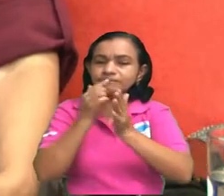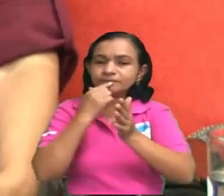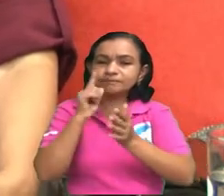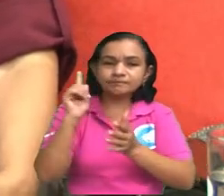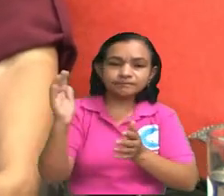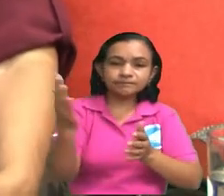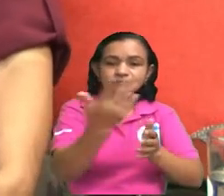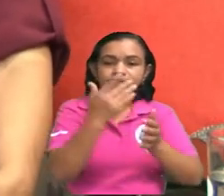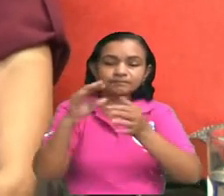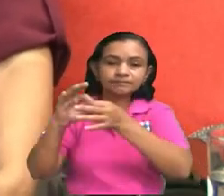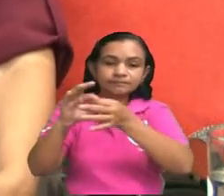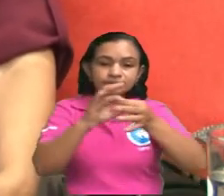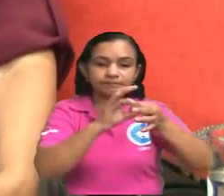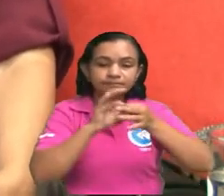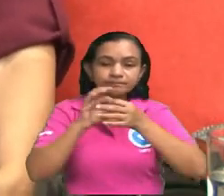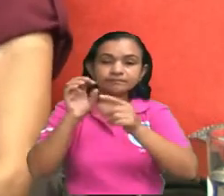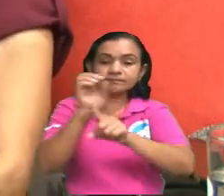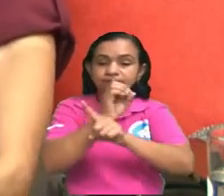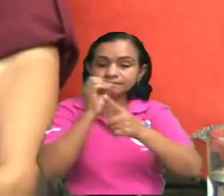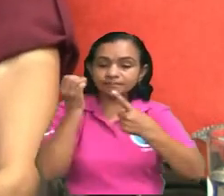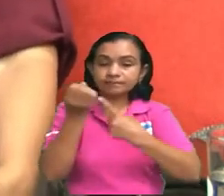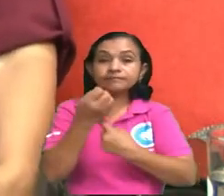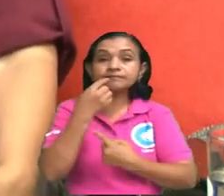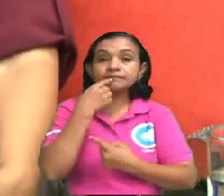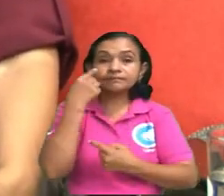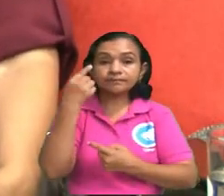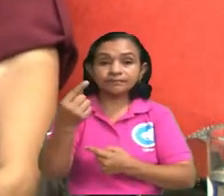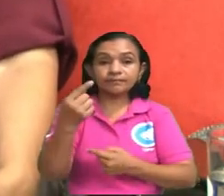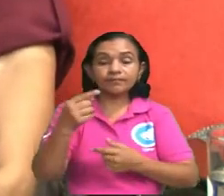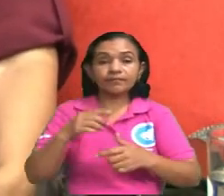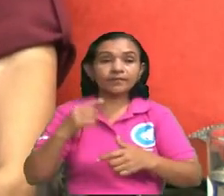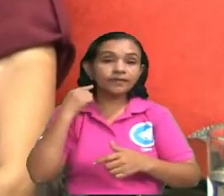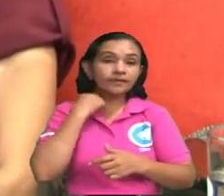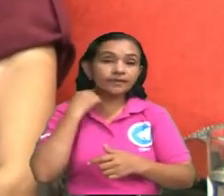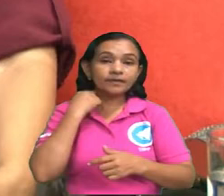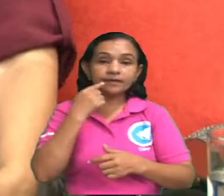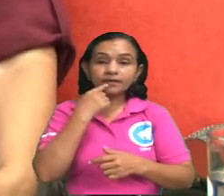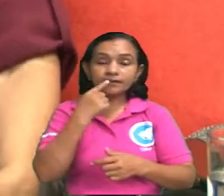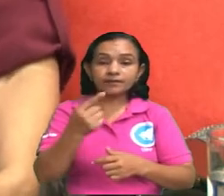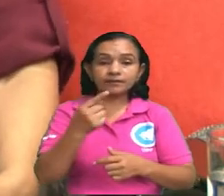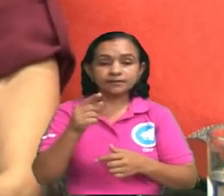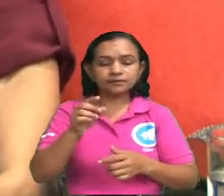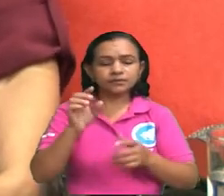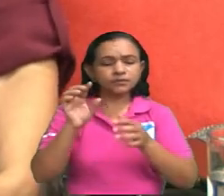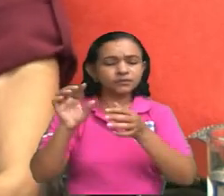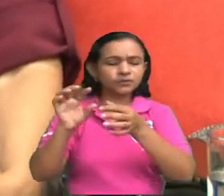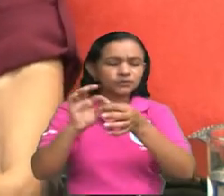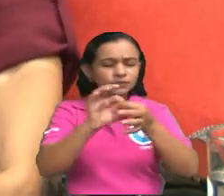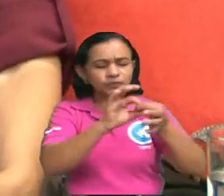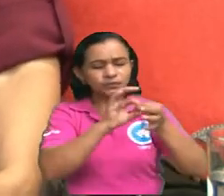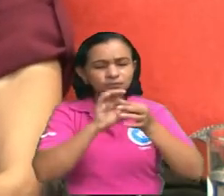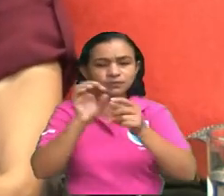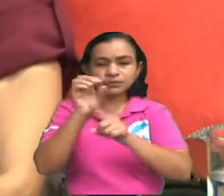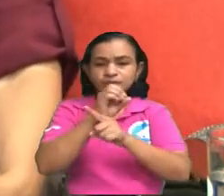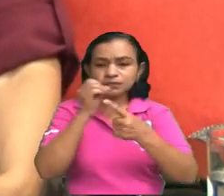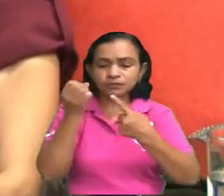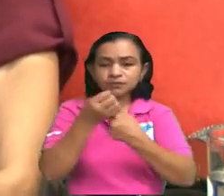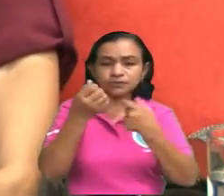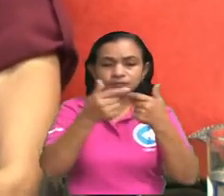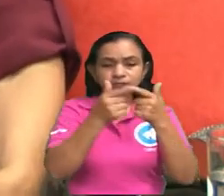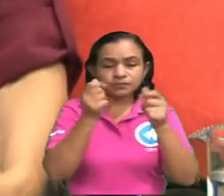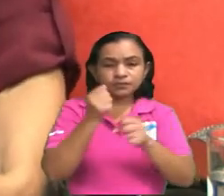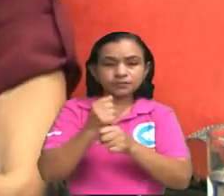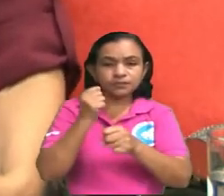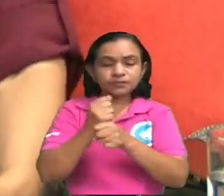la unidad y la organización. Él siempre planteaba que deberíamos de estar organizados en cooperativas,